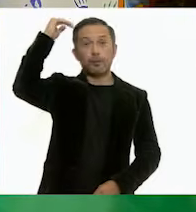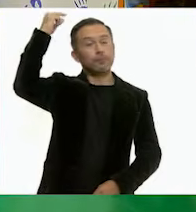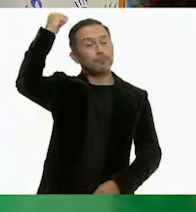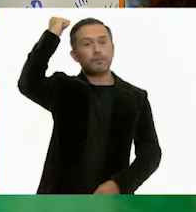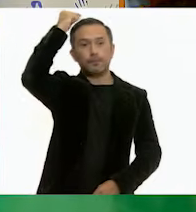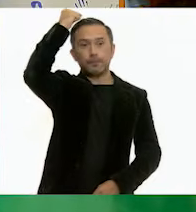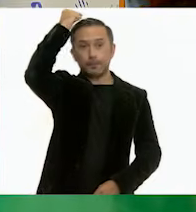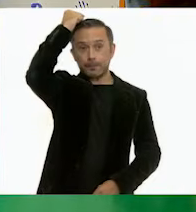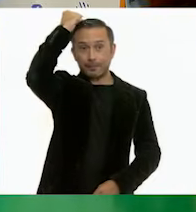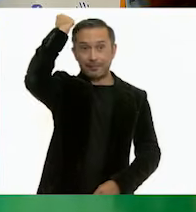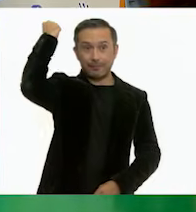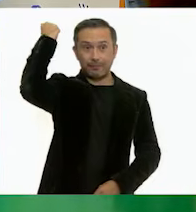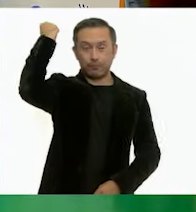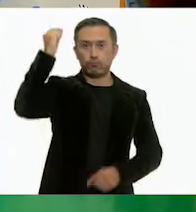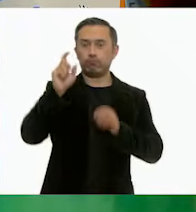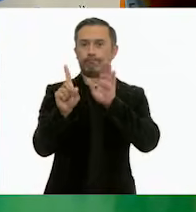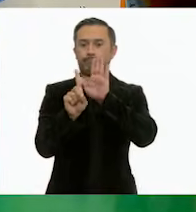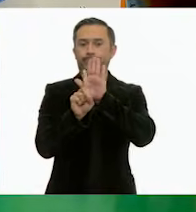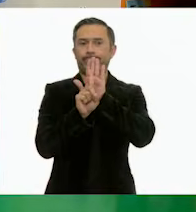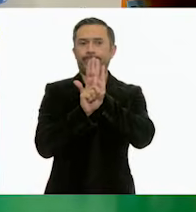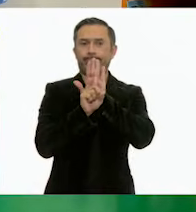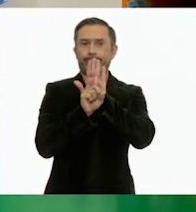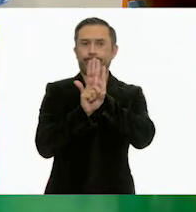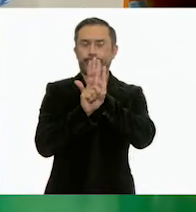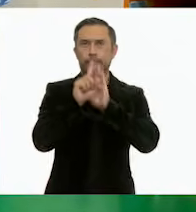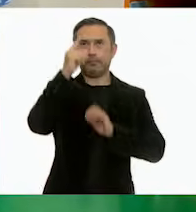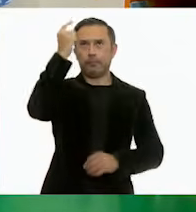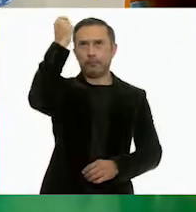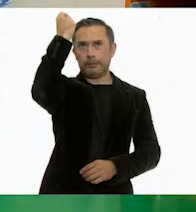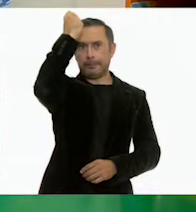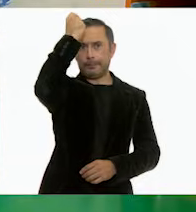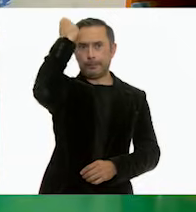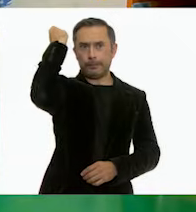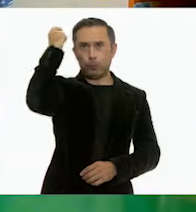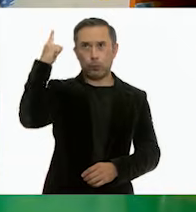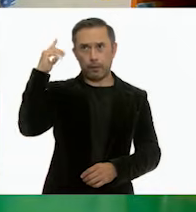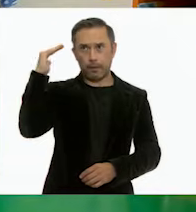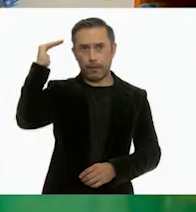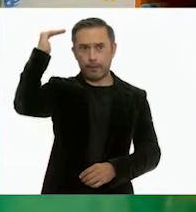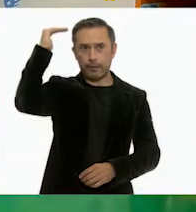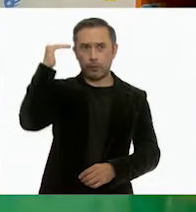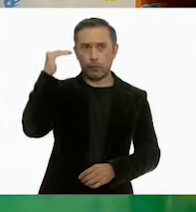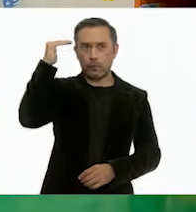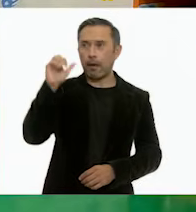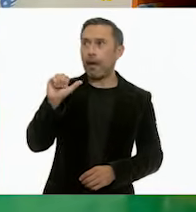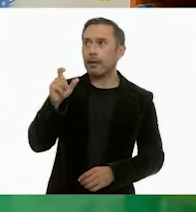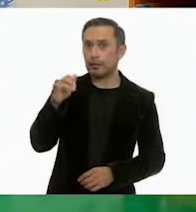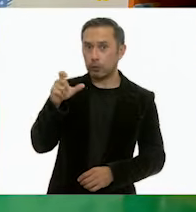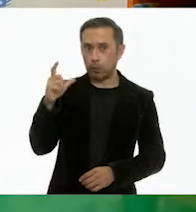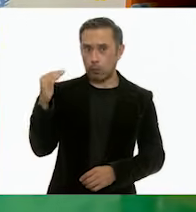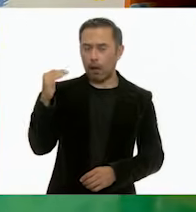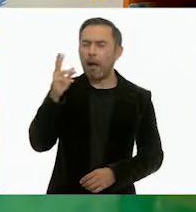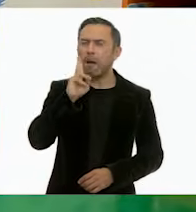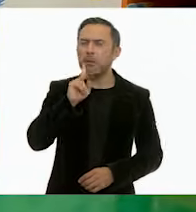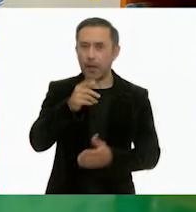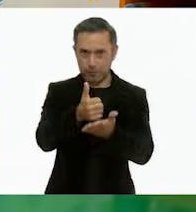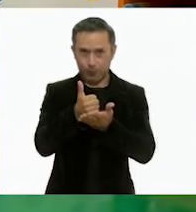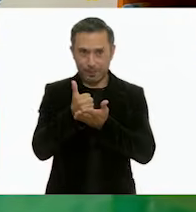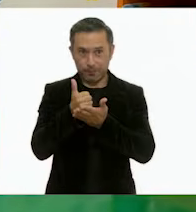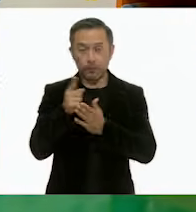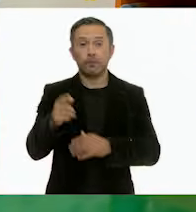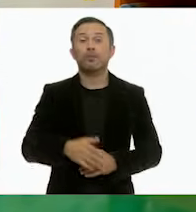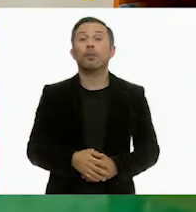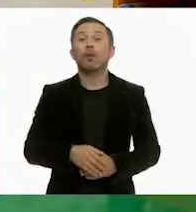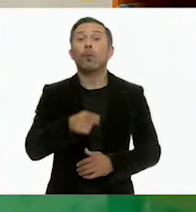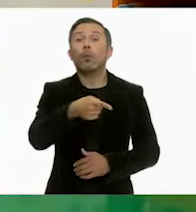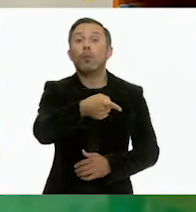marcar cuánto estás de alta o cuánto has crecido, Alexia. ¿Me puedes ayudar? Y ustedes,